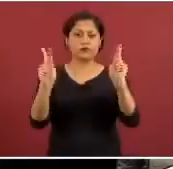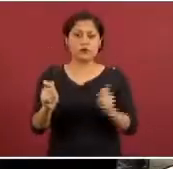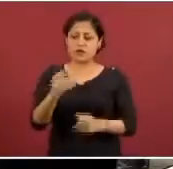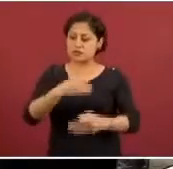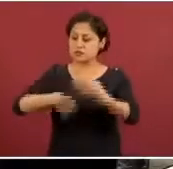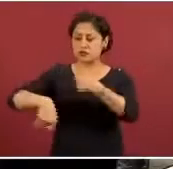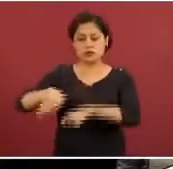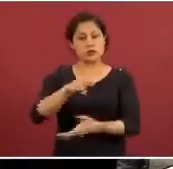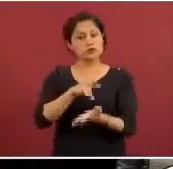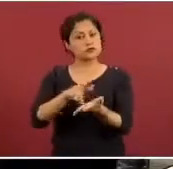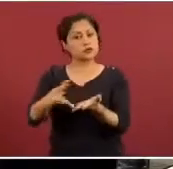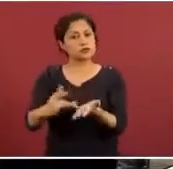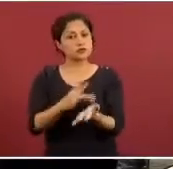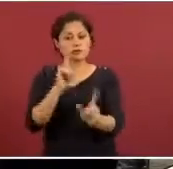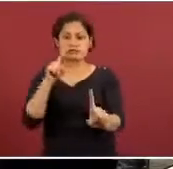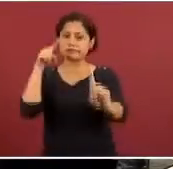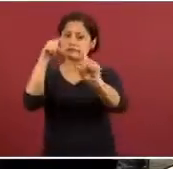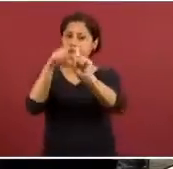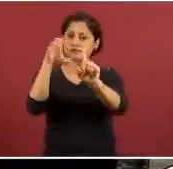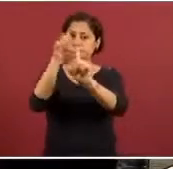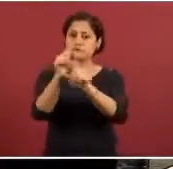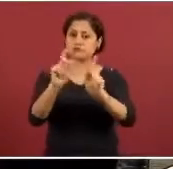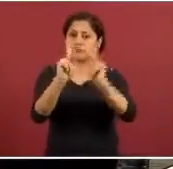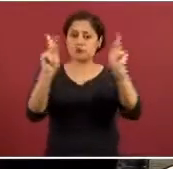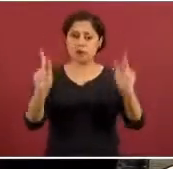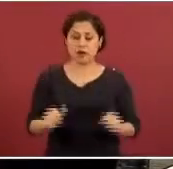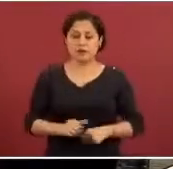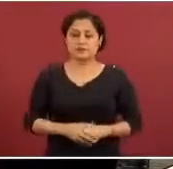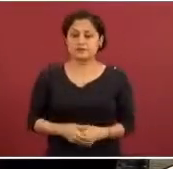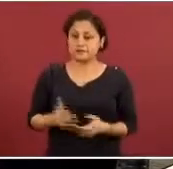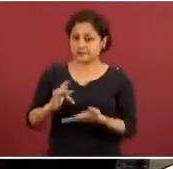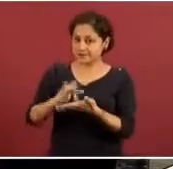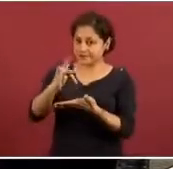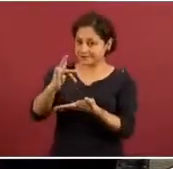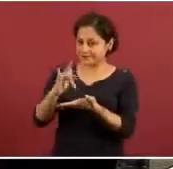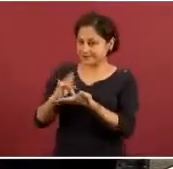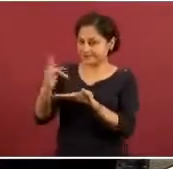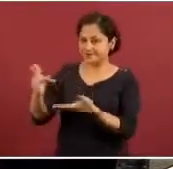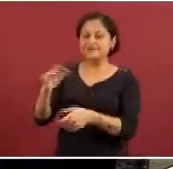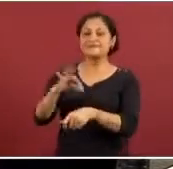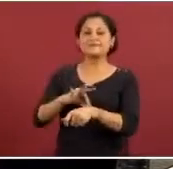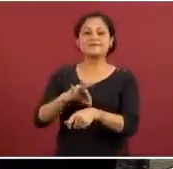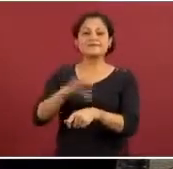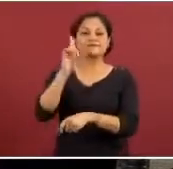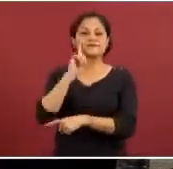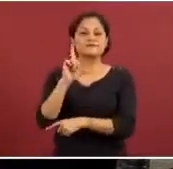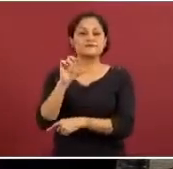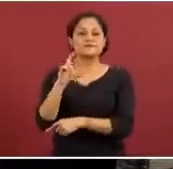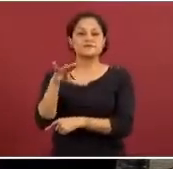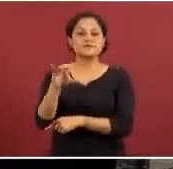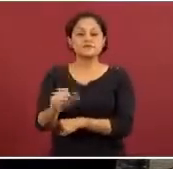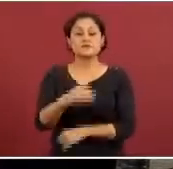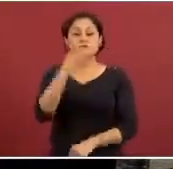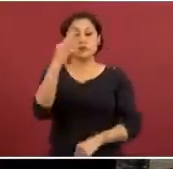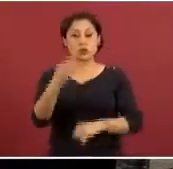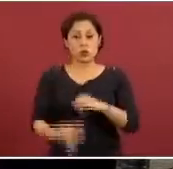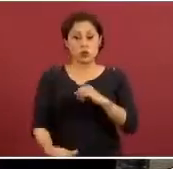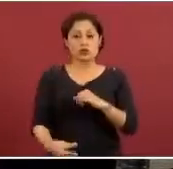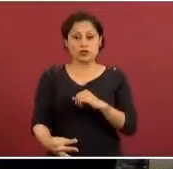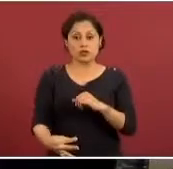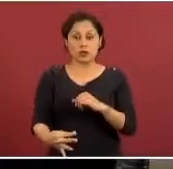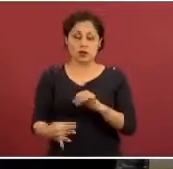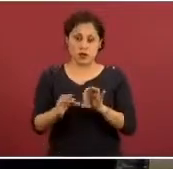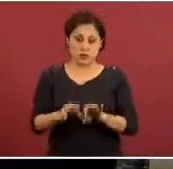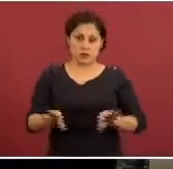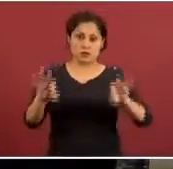paz. Muchas gracias. Muchas gracias. Gracias, doctora Lorena Rodríguez Bores. Finalmente, pero no menos importante, el